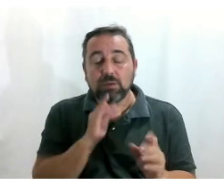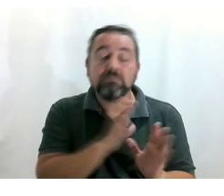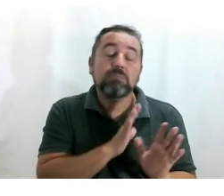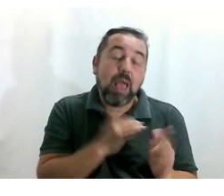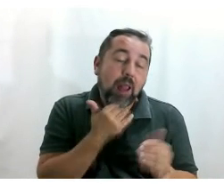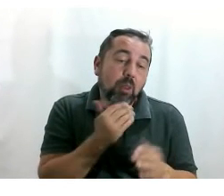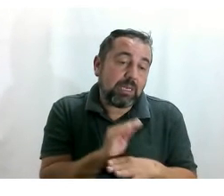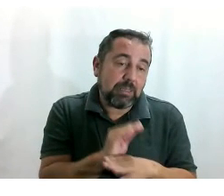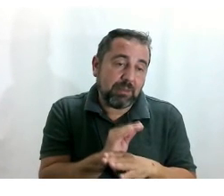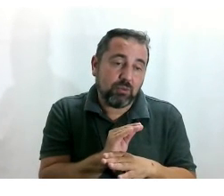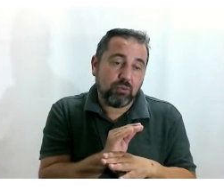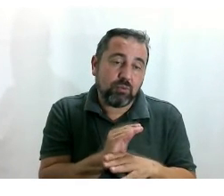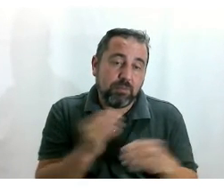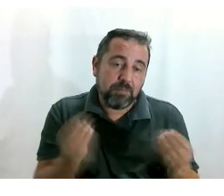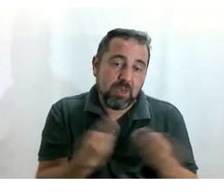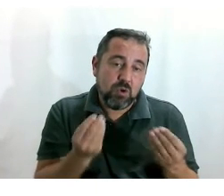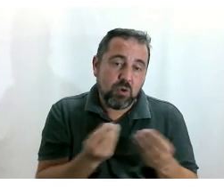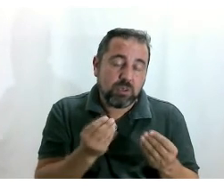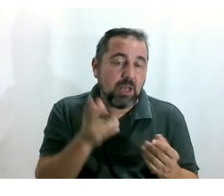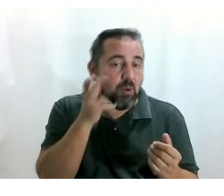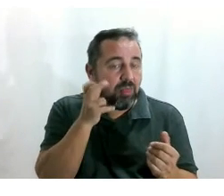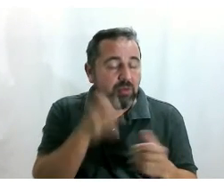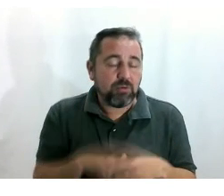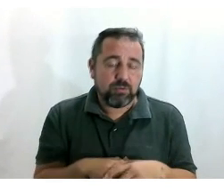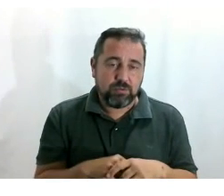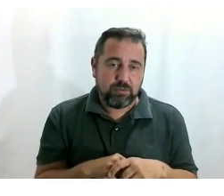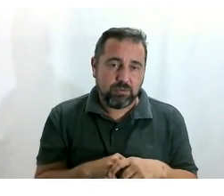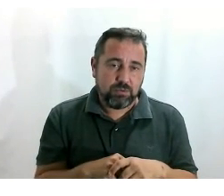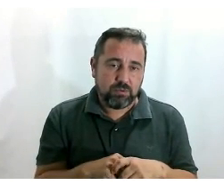algún tratamiento que mejore la audición?